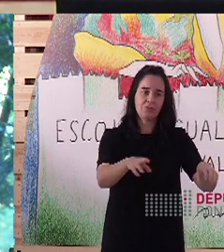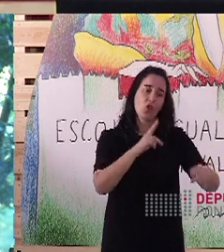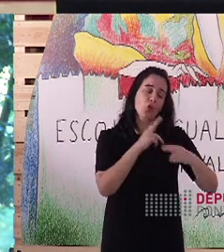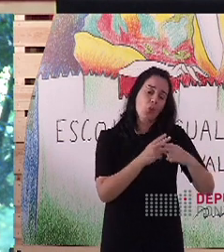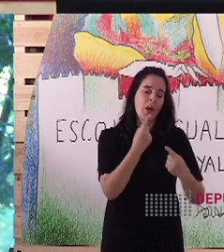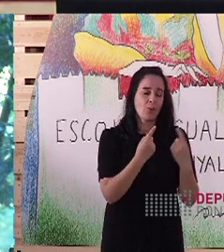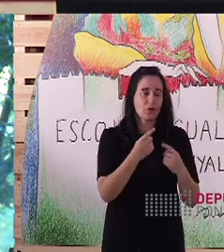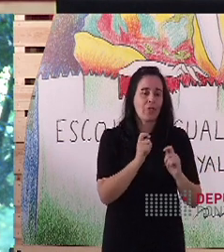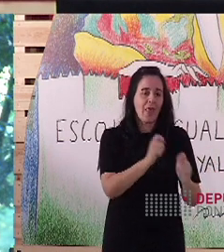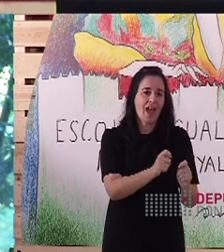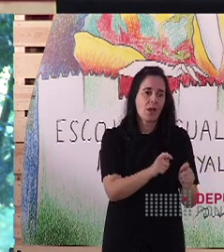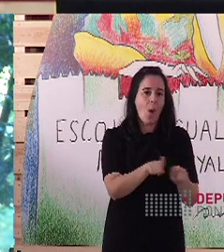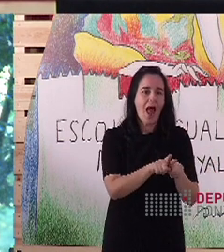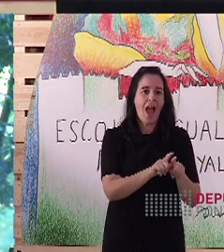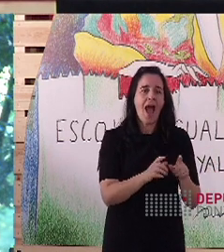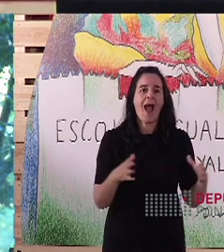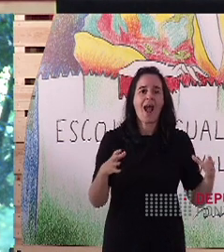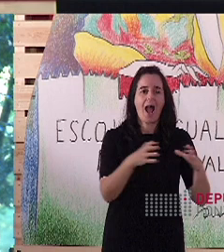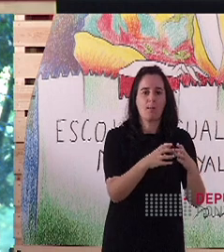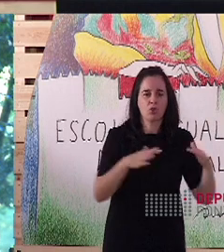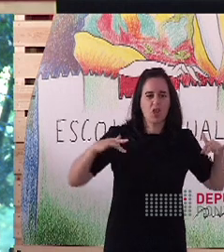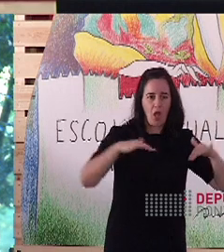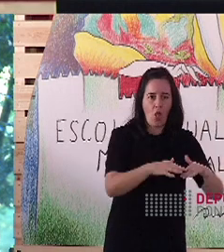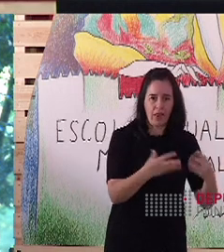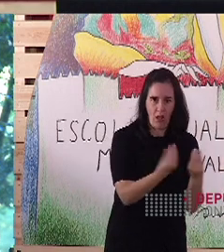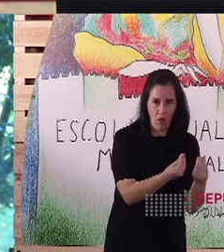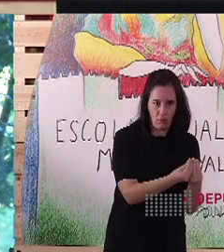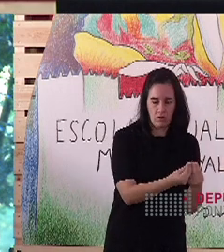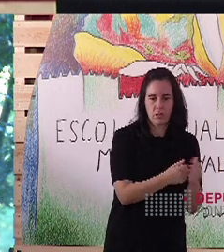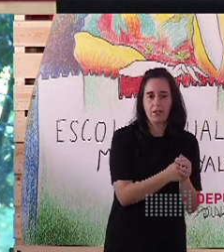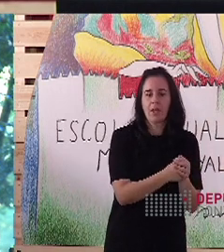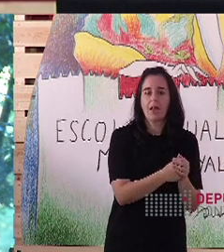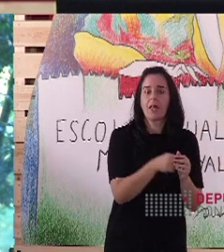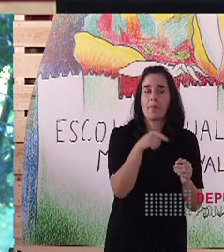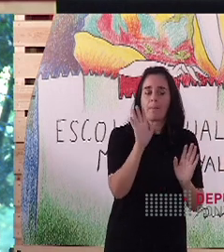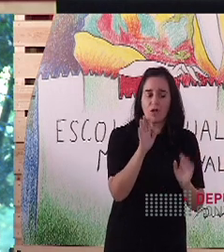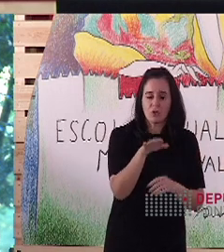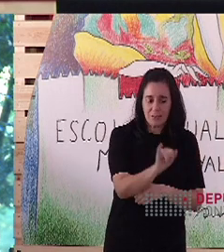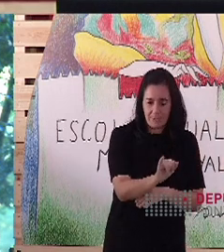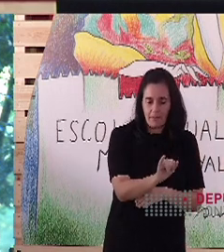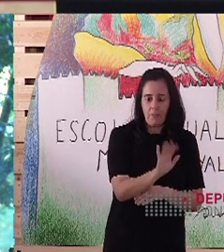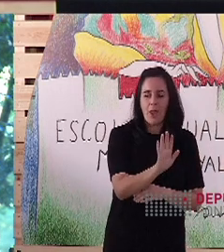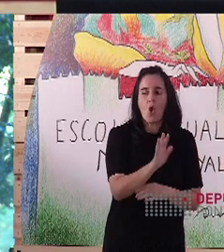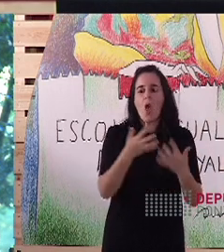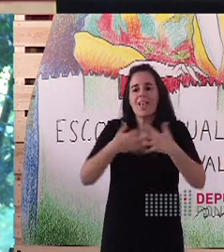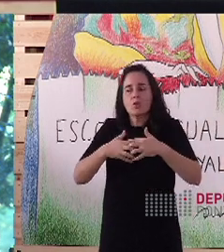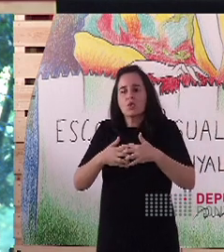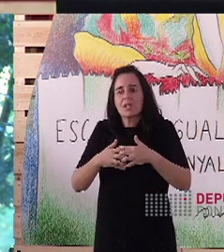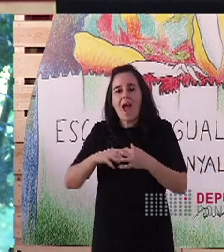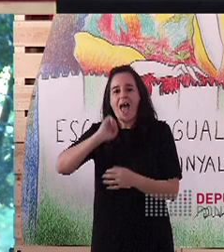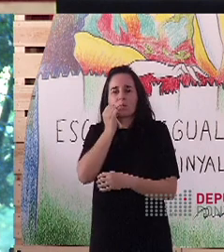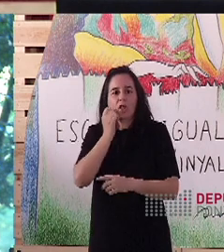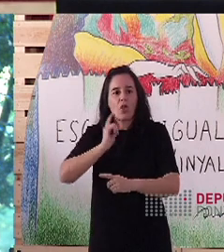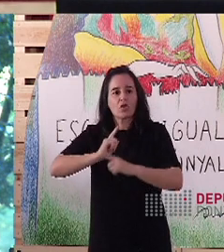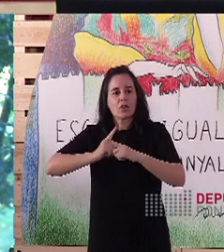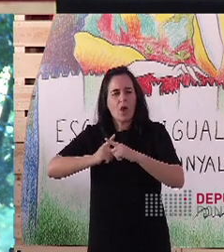concentración. No es solamente eso. La industria de la explotación sexual es muy compleja,